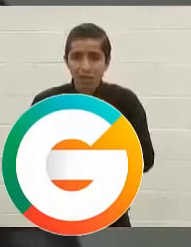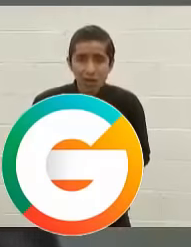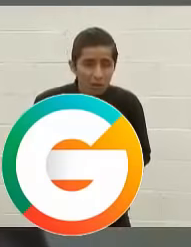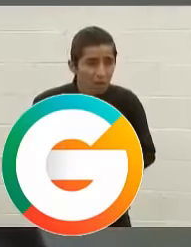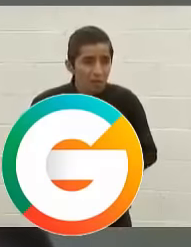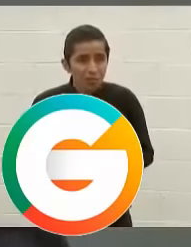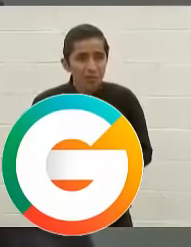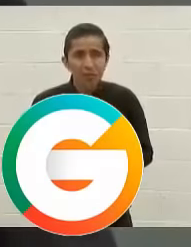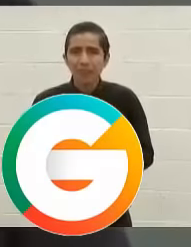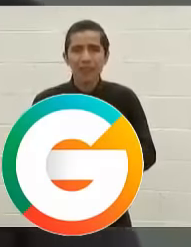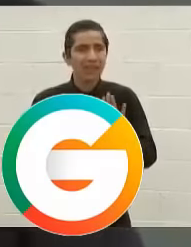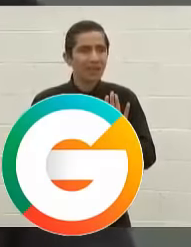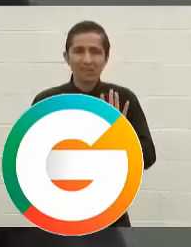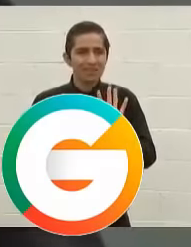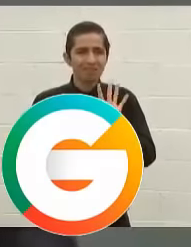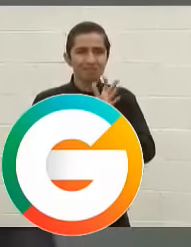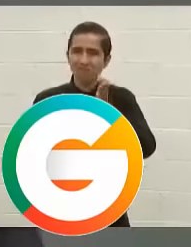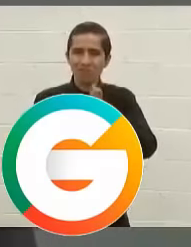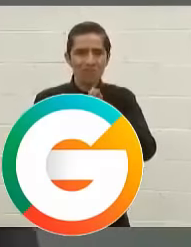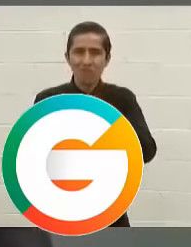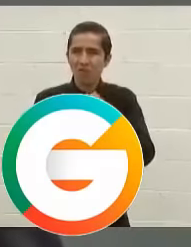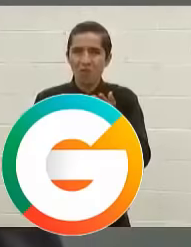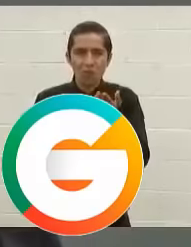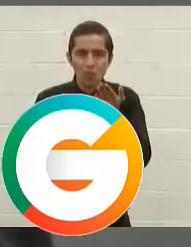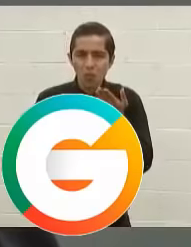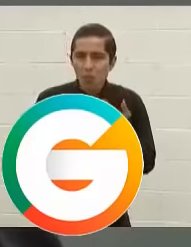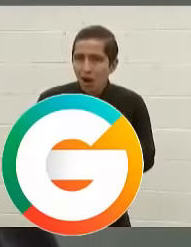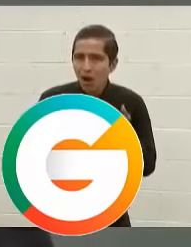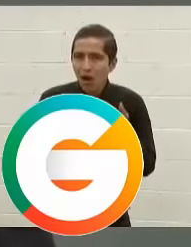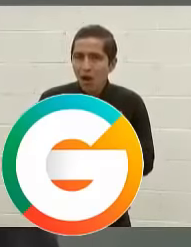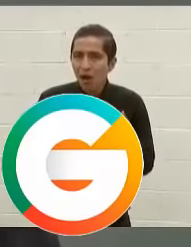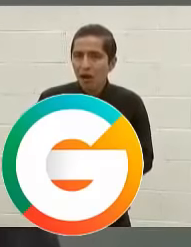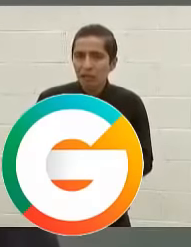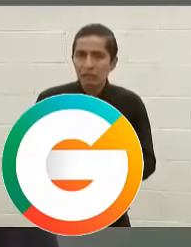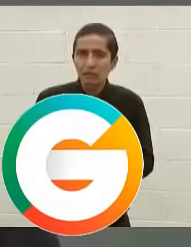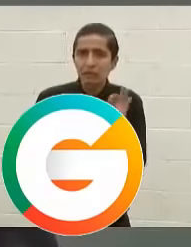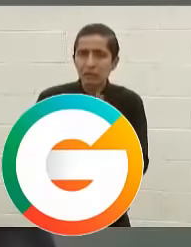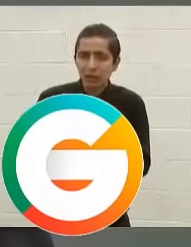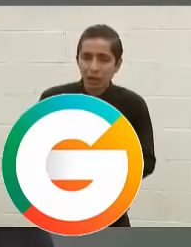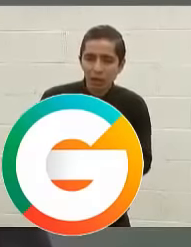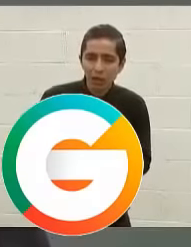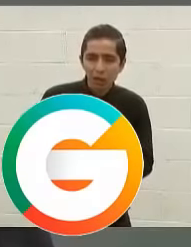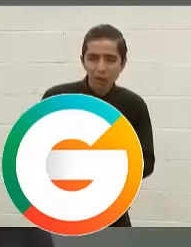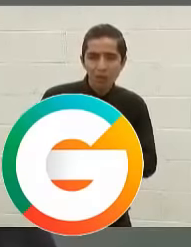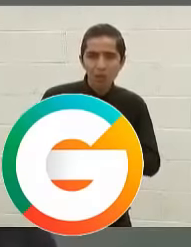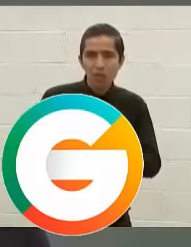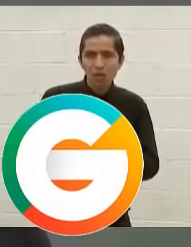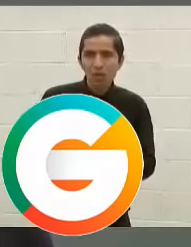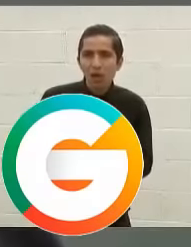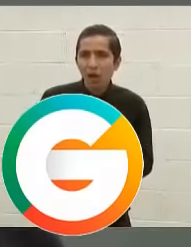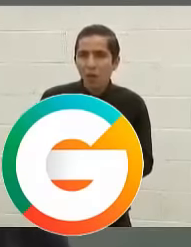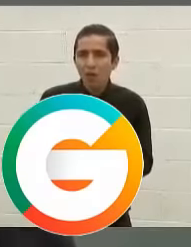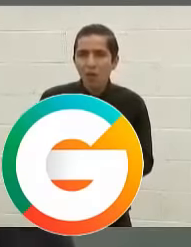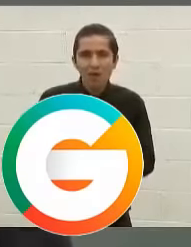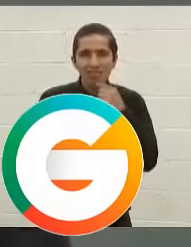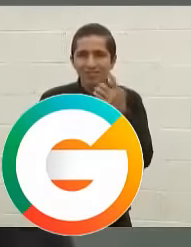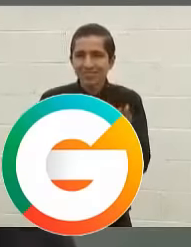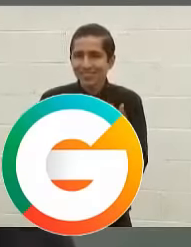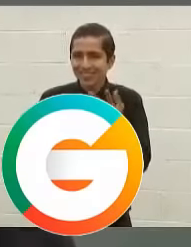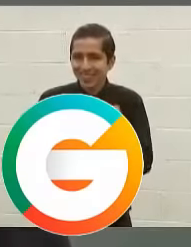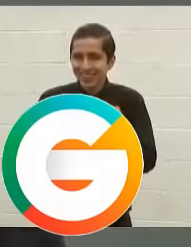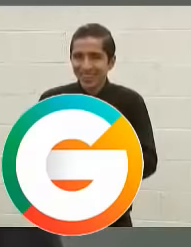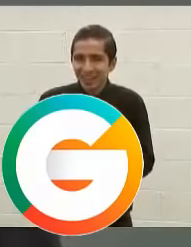No tenemos en este momento ningún elemento que nos permita asumir la hipótesis de